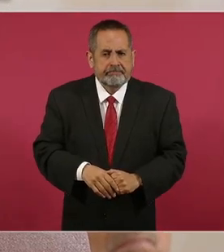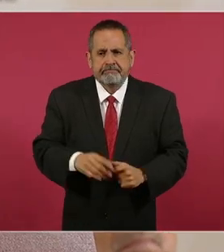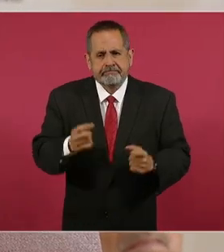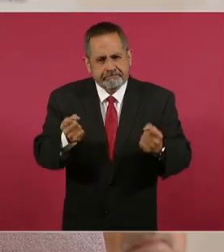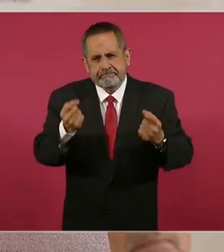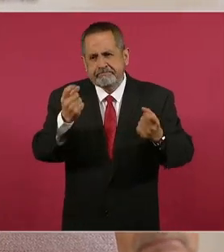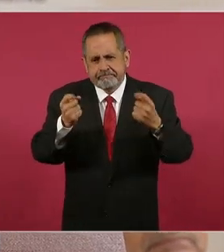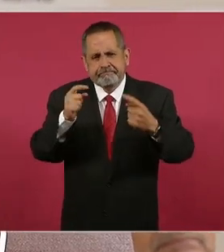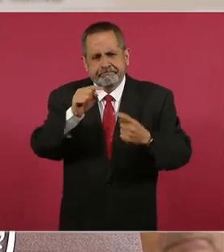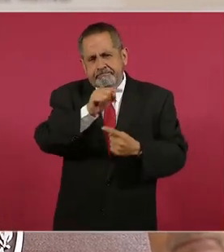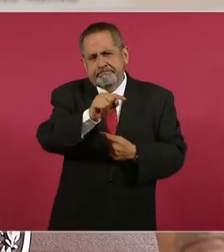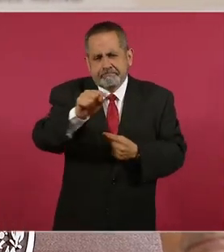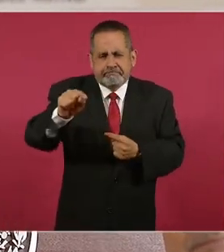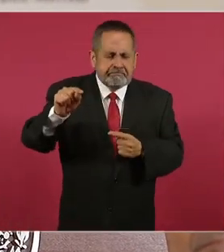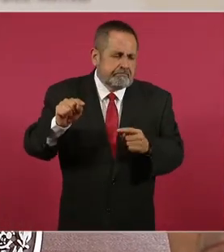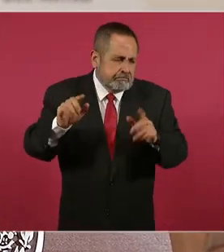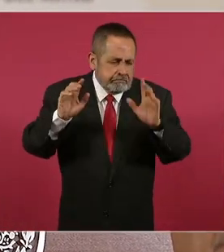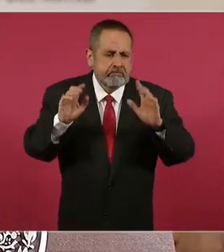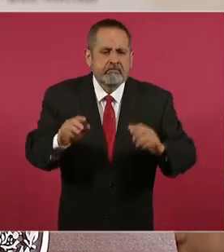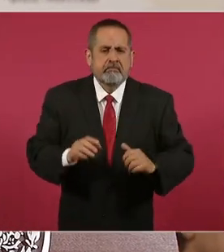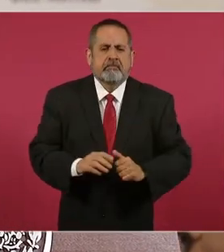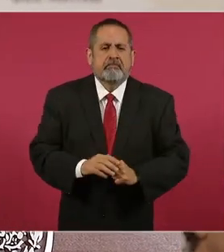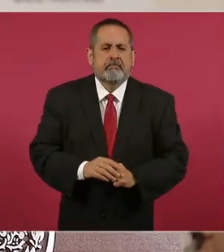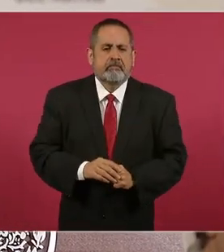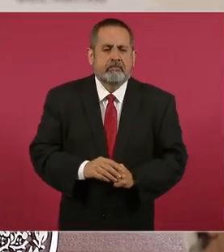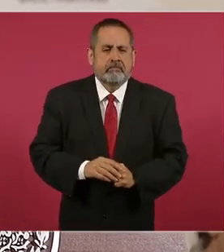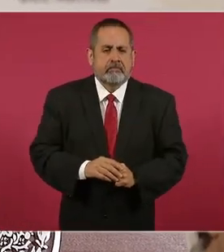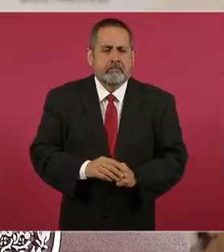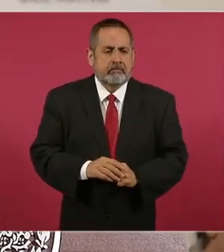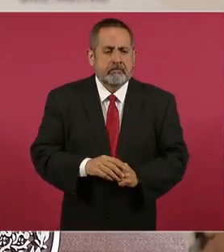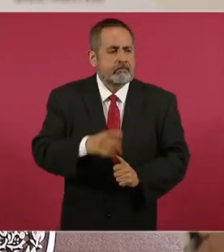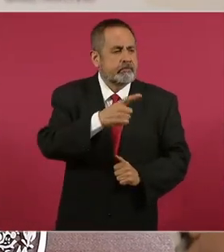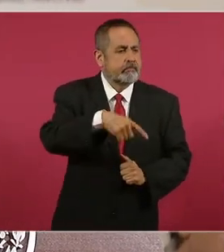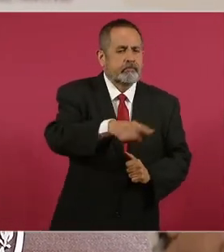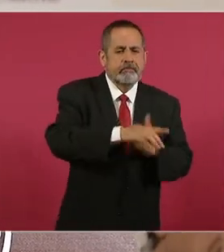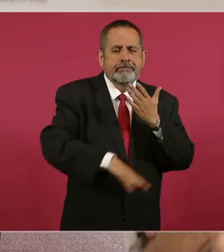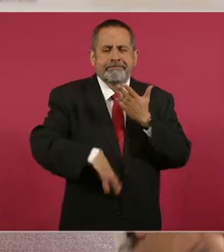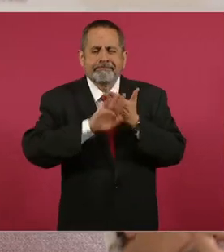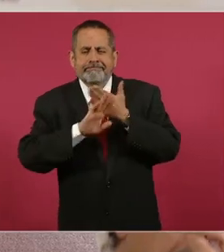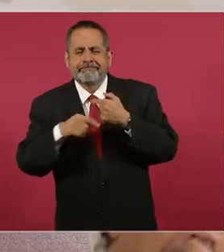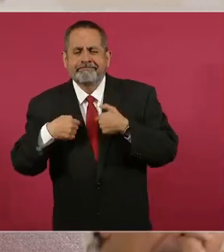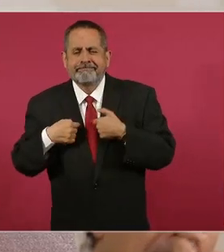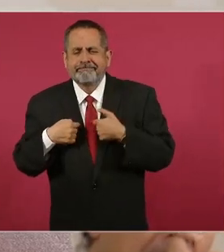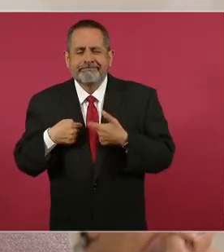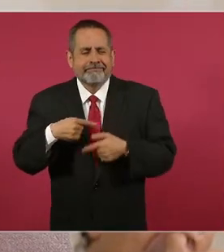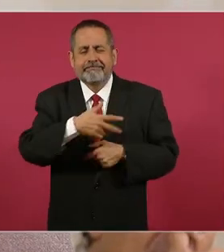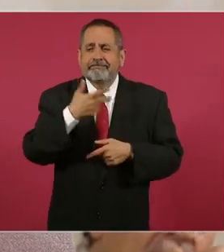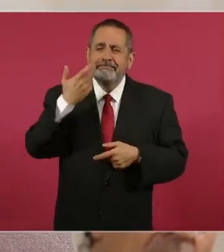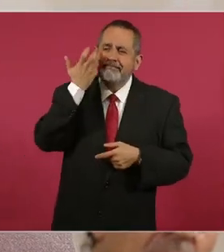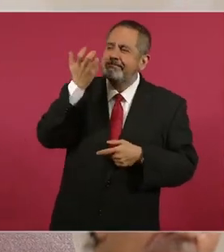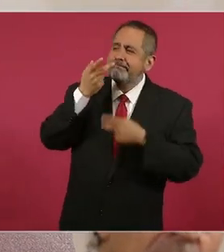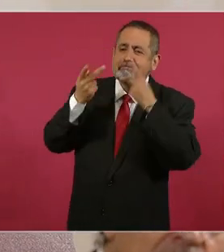durante algún tiempo, en contra de nosotros, pues, del manejo